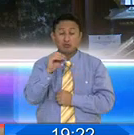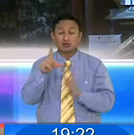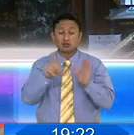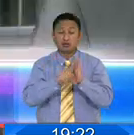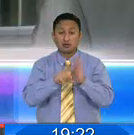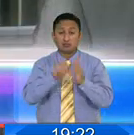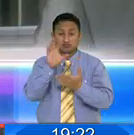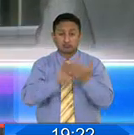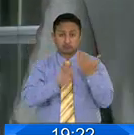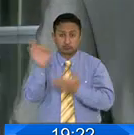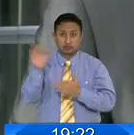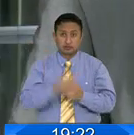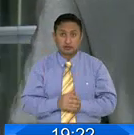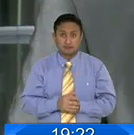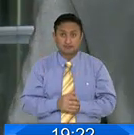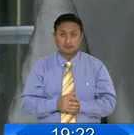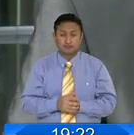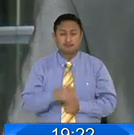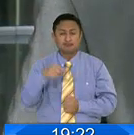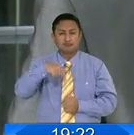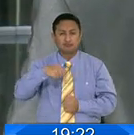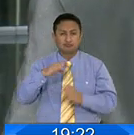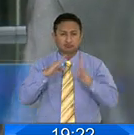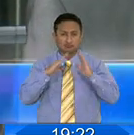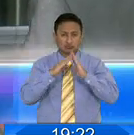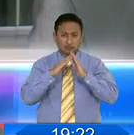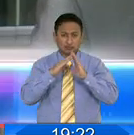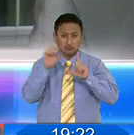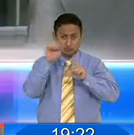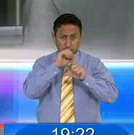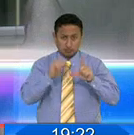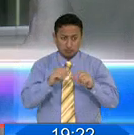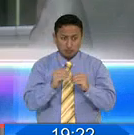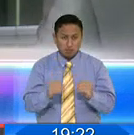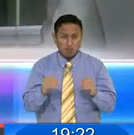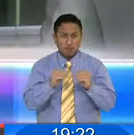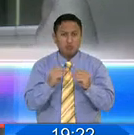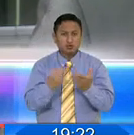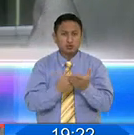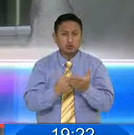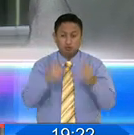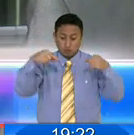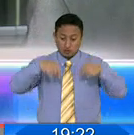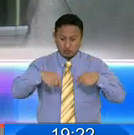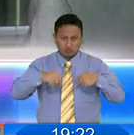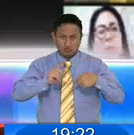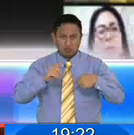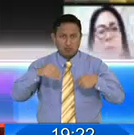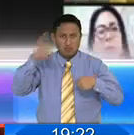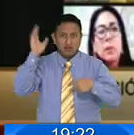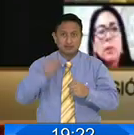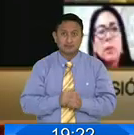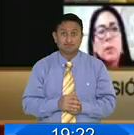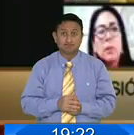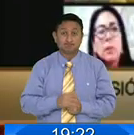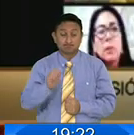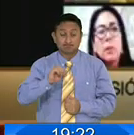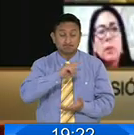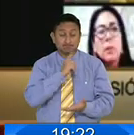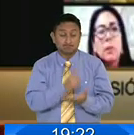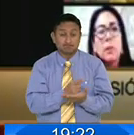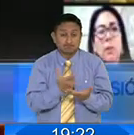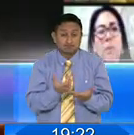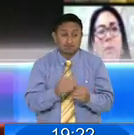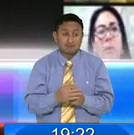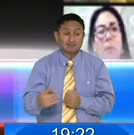hemos sesionado mucho más de lo que presencialmente incluso secesión efectivamente el trabajo remoto disminuyó los índices de